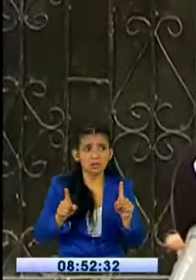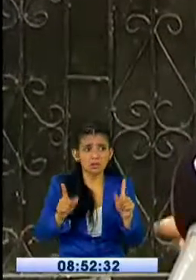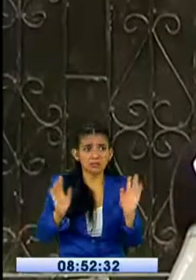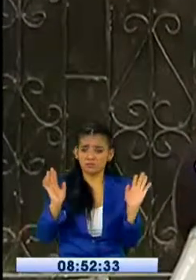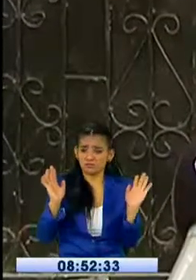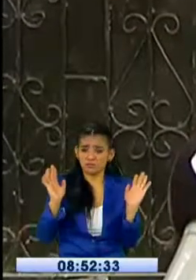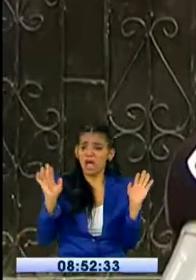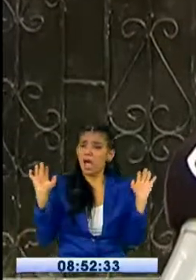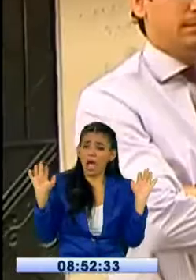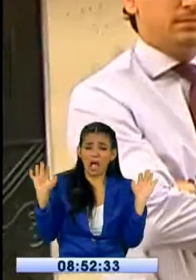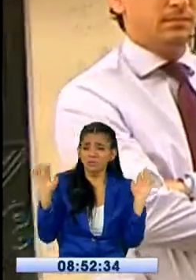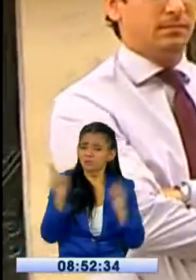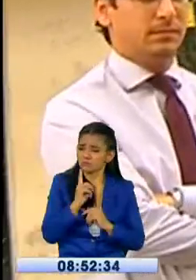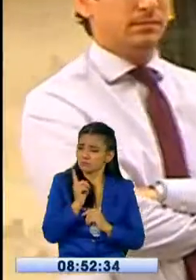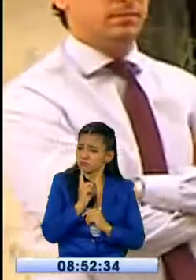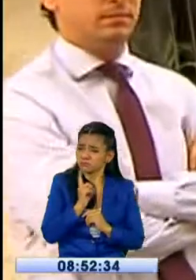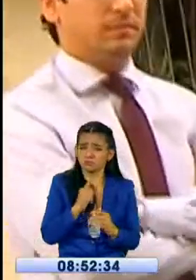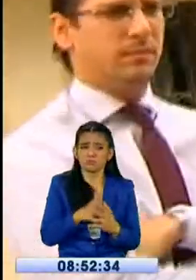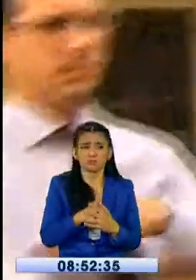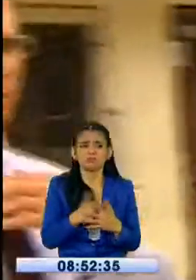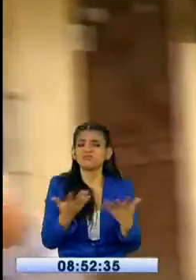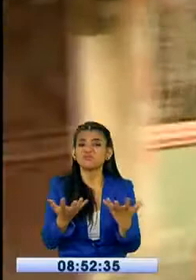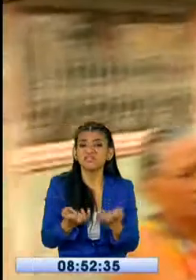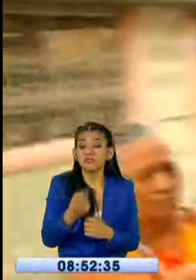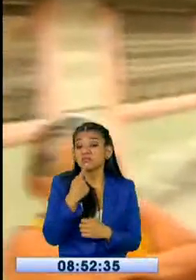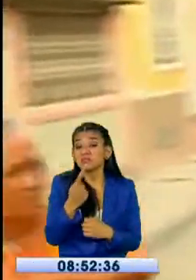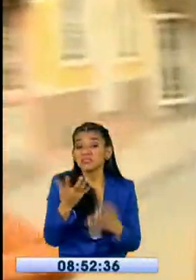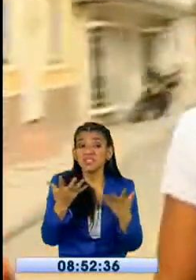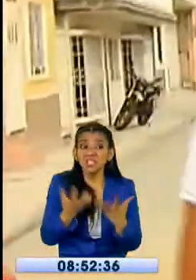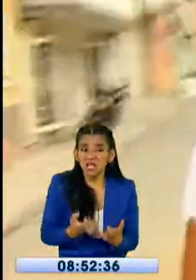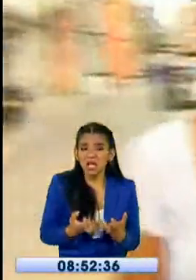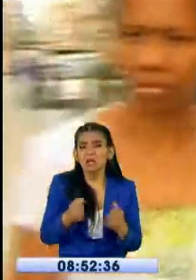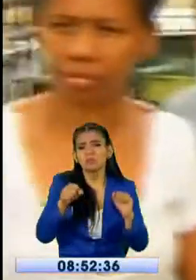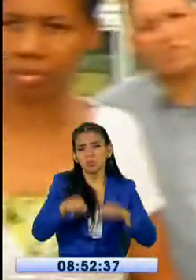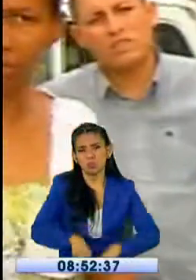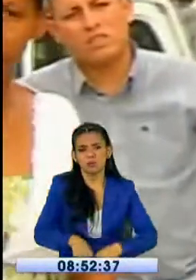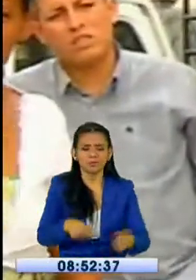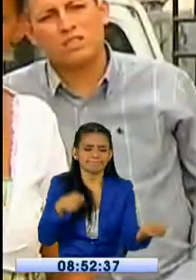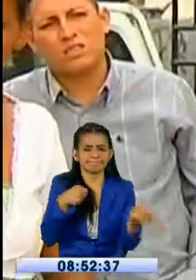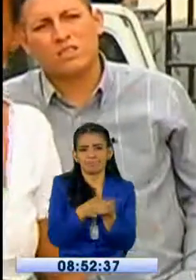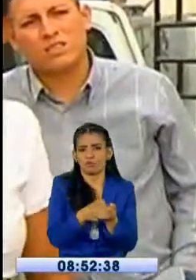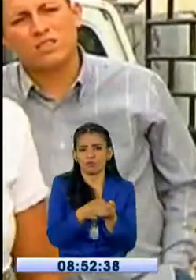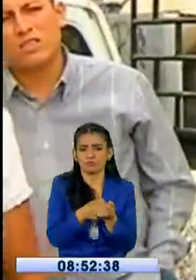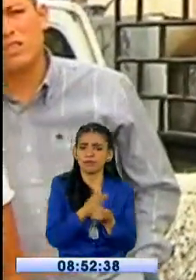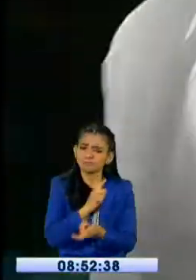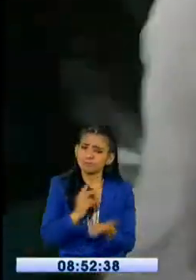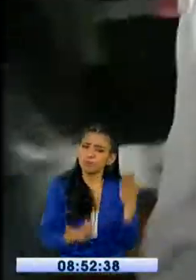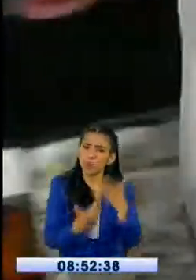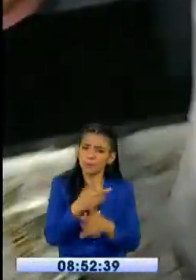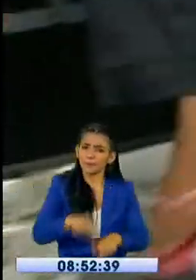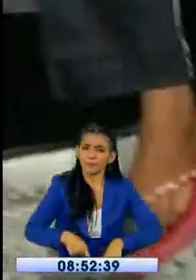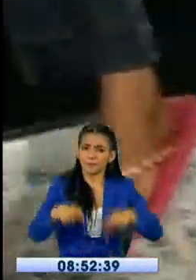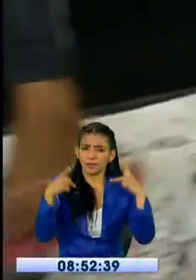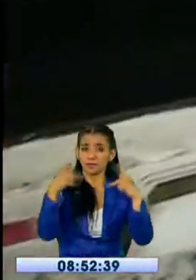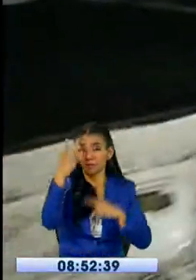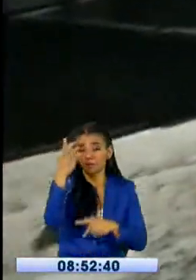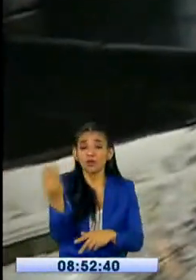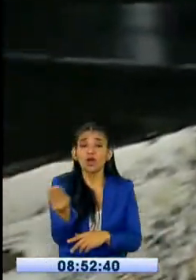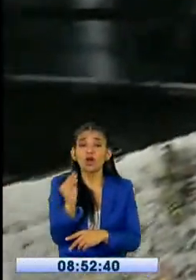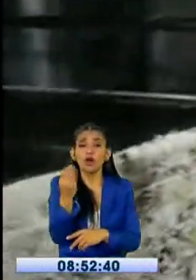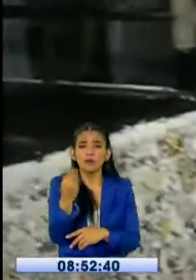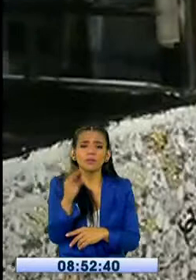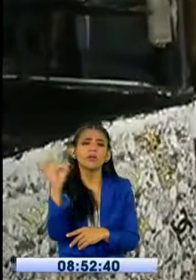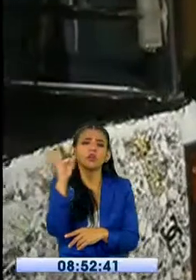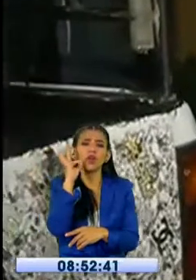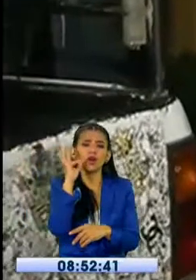con los brazos cruzados. Pues lo único que quieren, afirman, es forjar un nuevo amanecer para una juventud atrapada